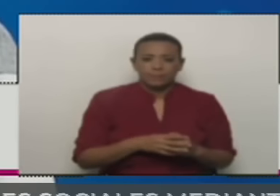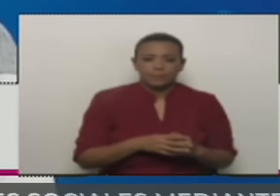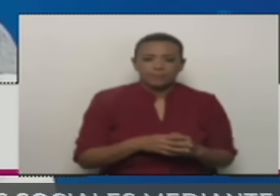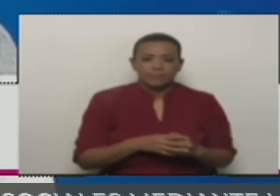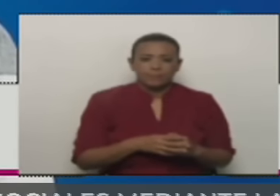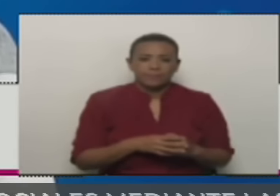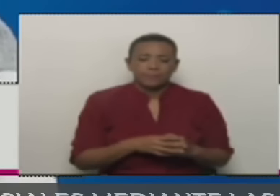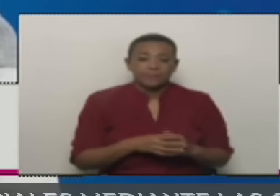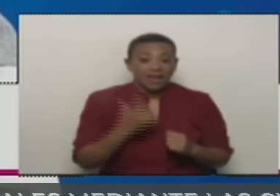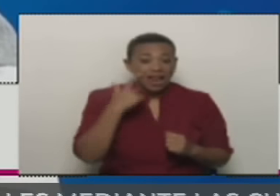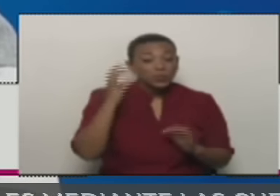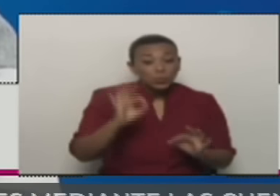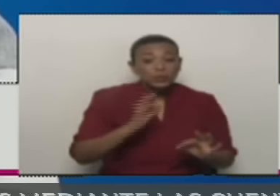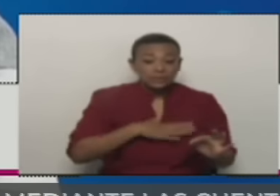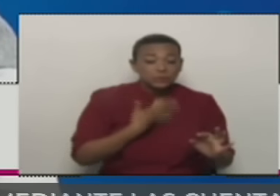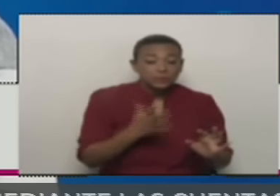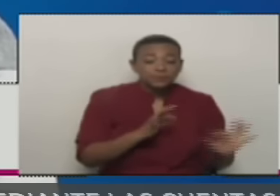10 estudantes, né?